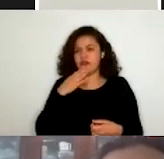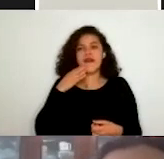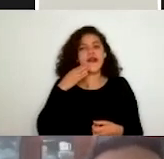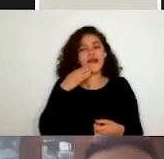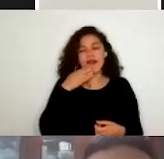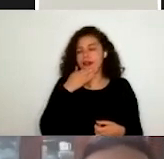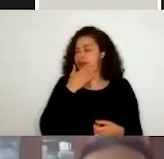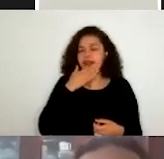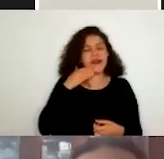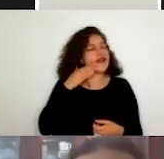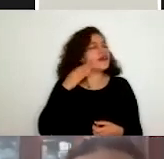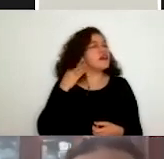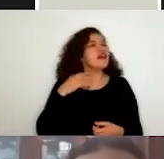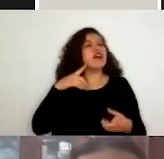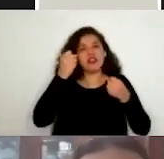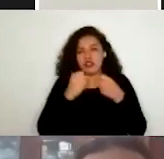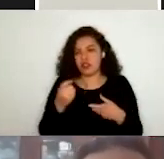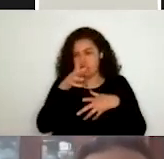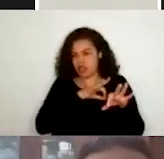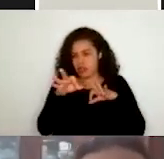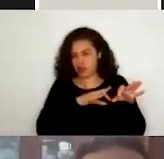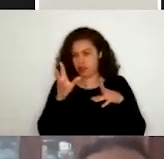Contar con un visto bueno de seguridad y operación.